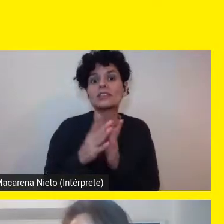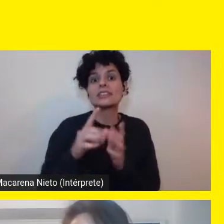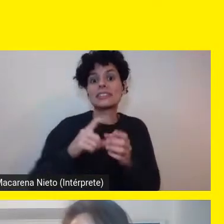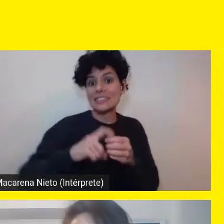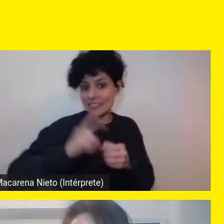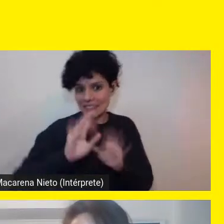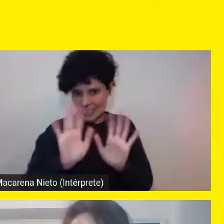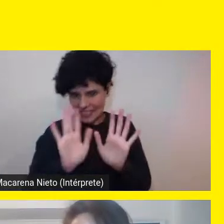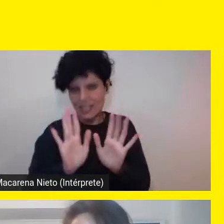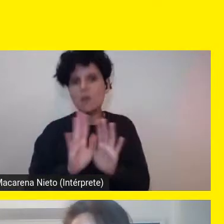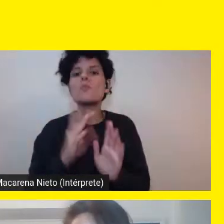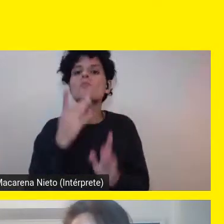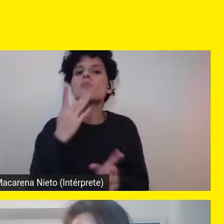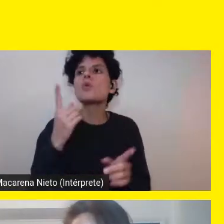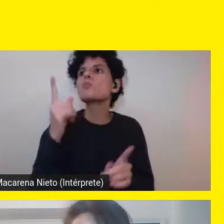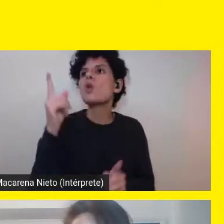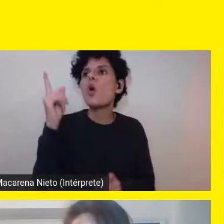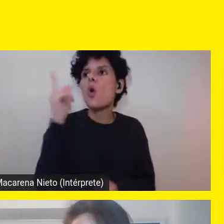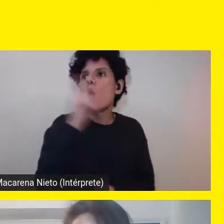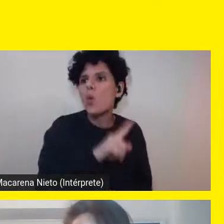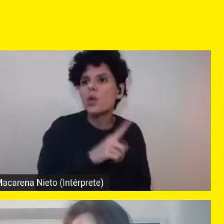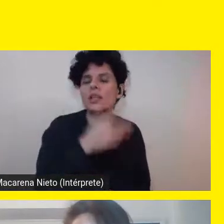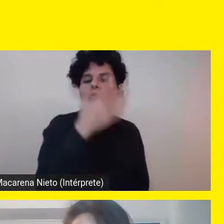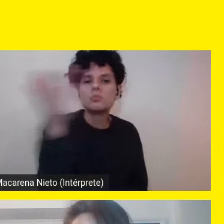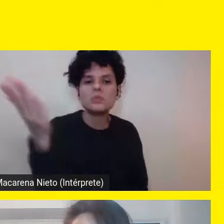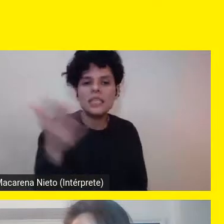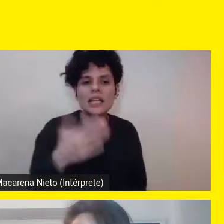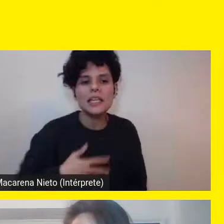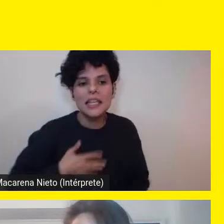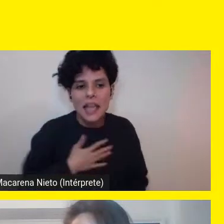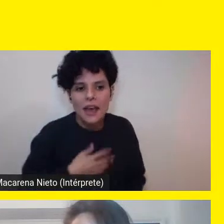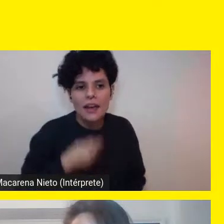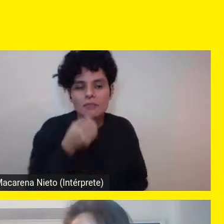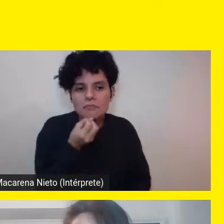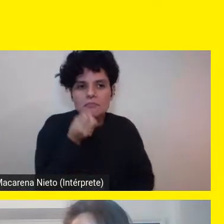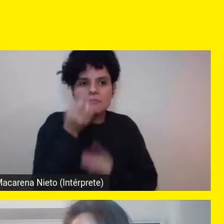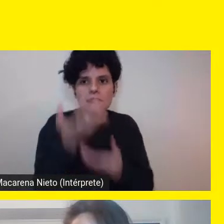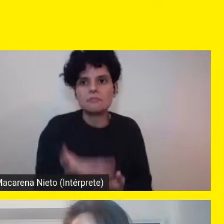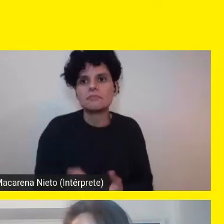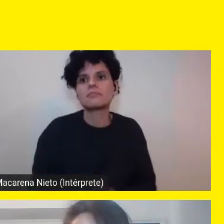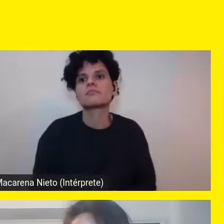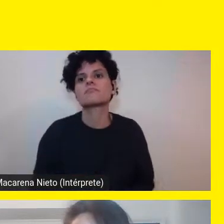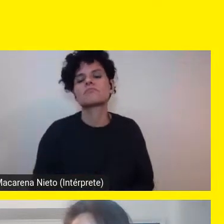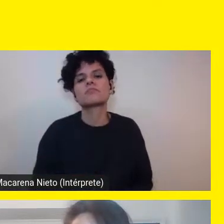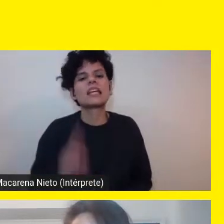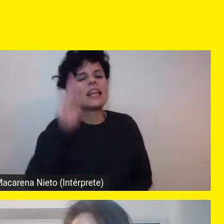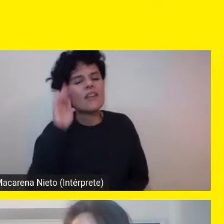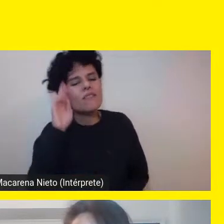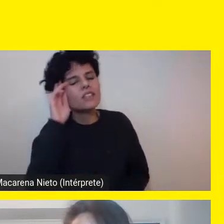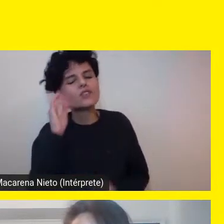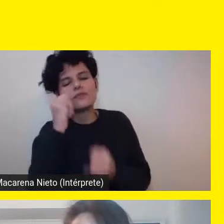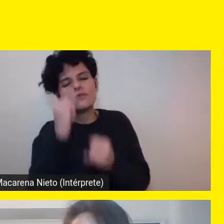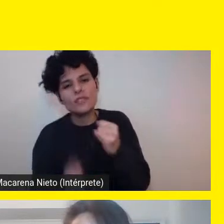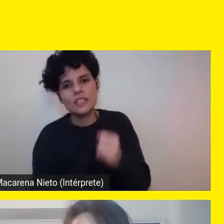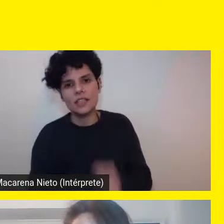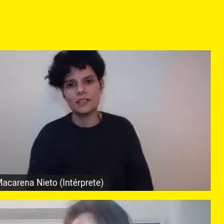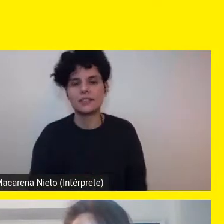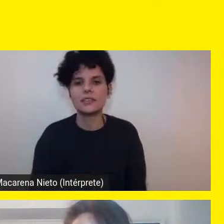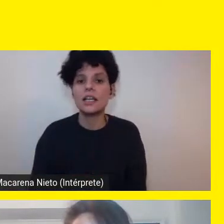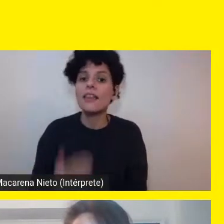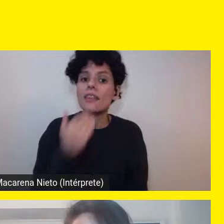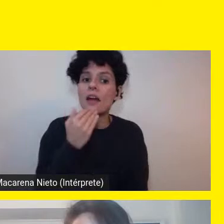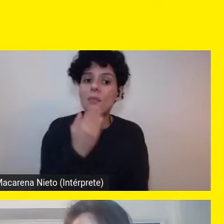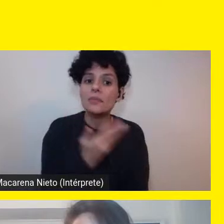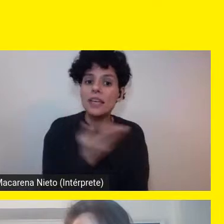que les vamos a pedir a nuestros panelistas, alguna reflexión final que quieran hacer. También les quiero recordar